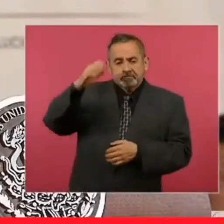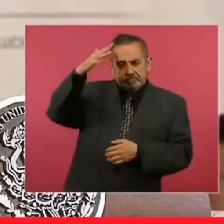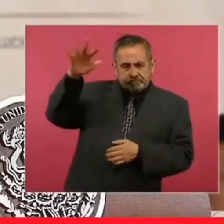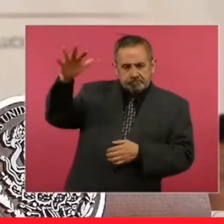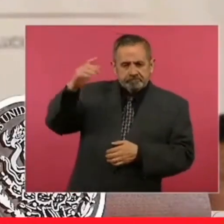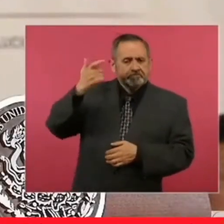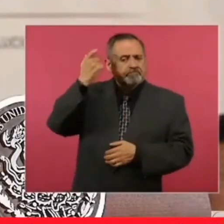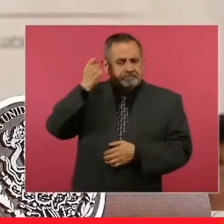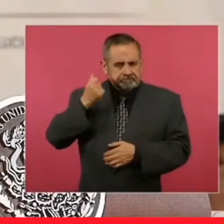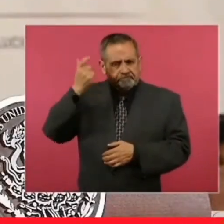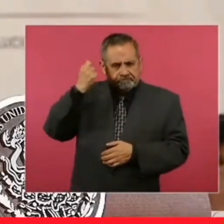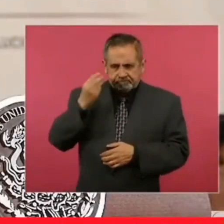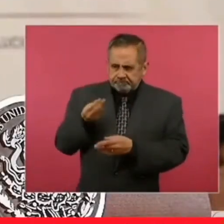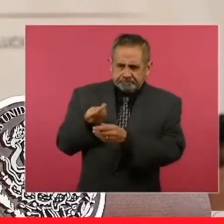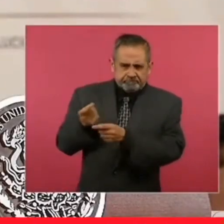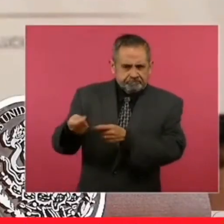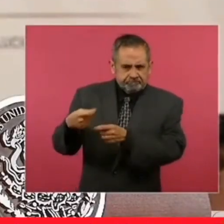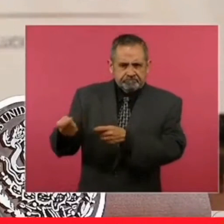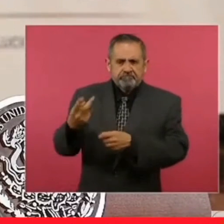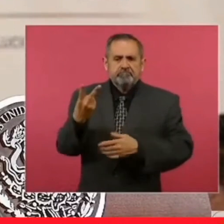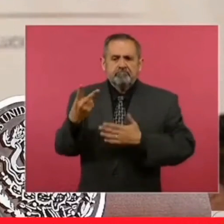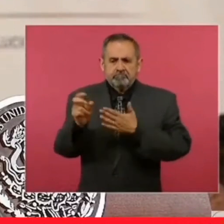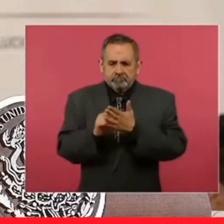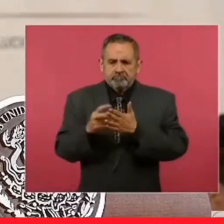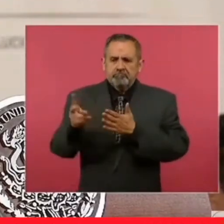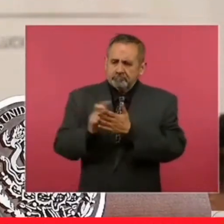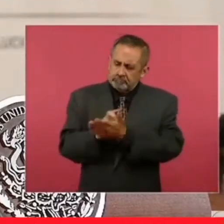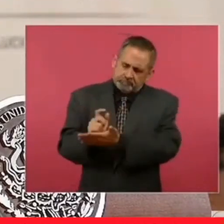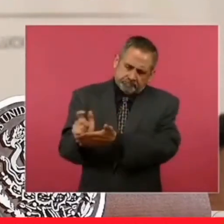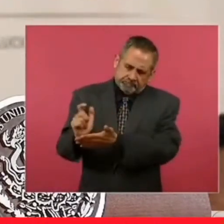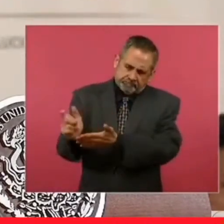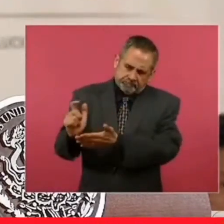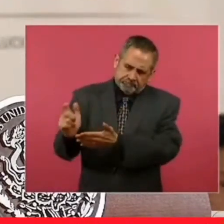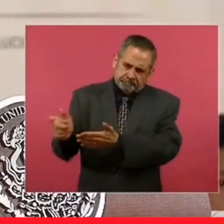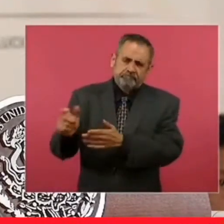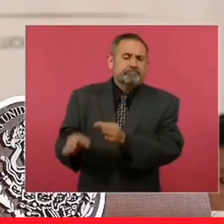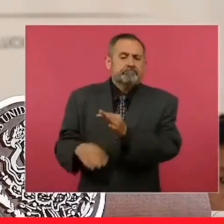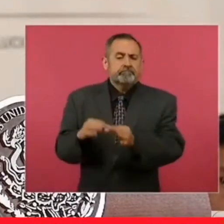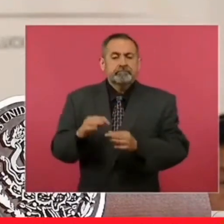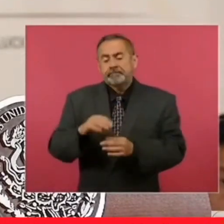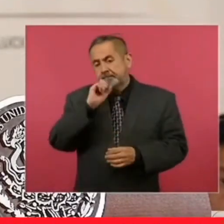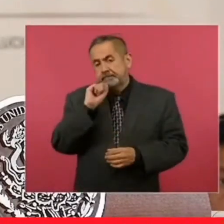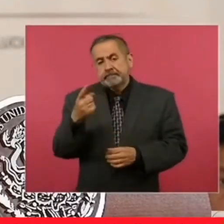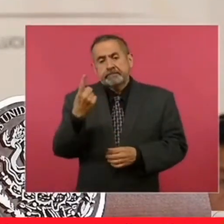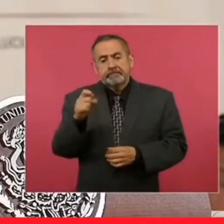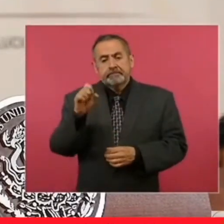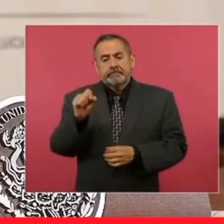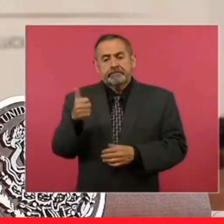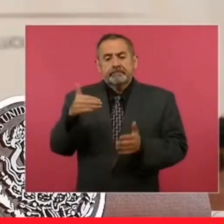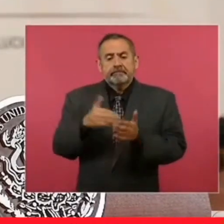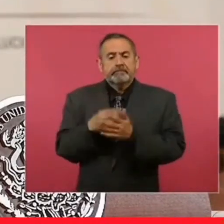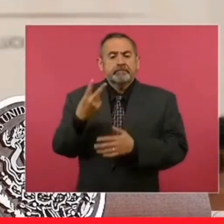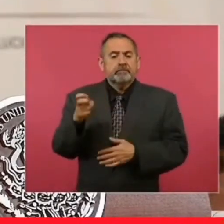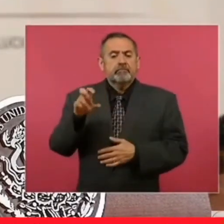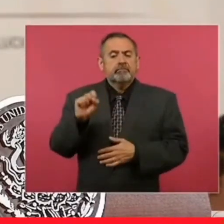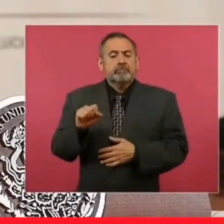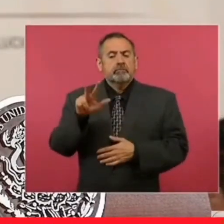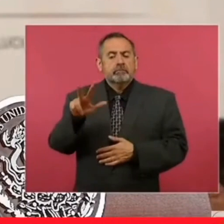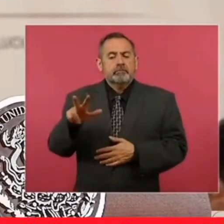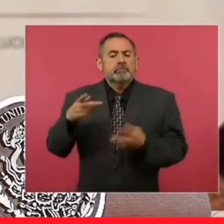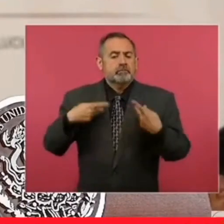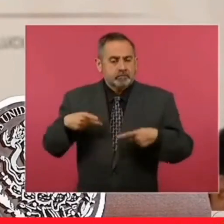ya reciben su pensión de manera bimestral. También 166 mil 268